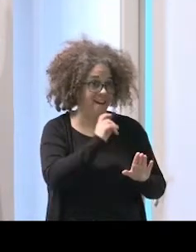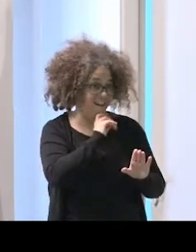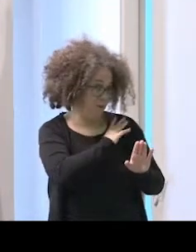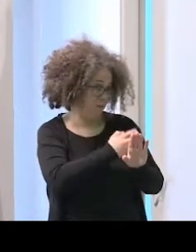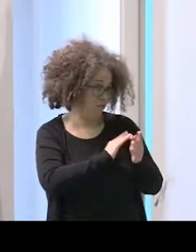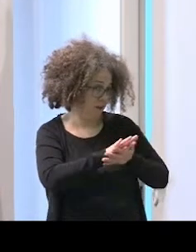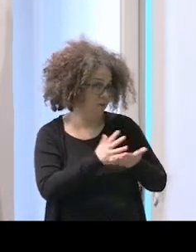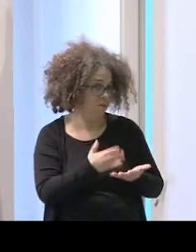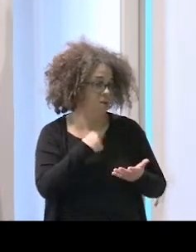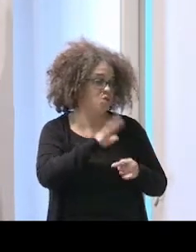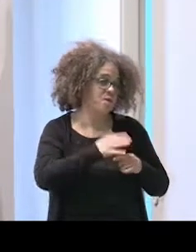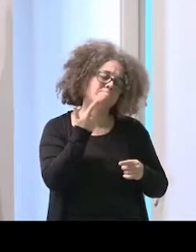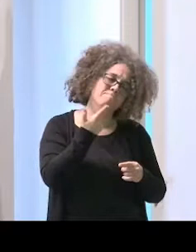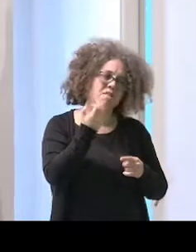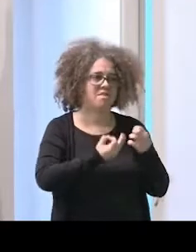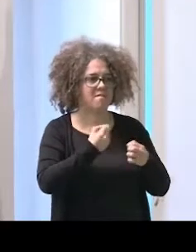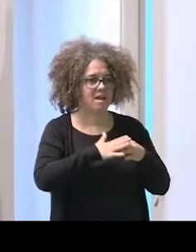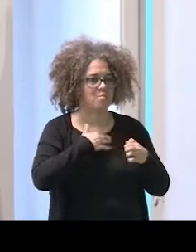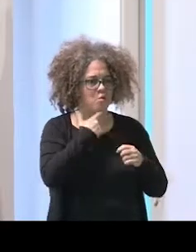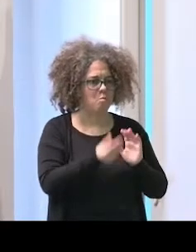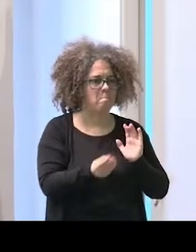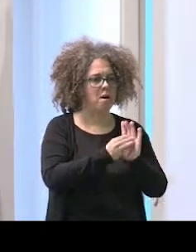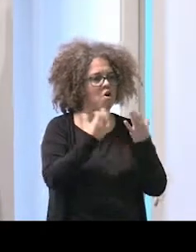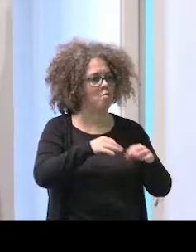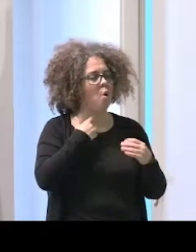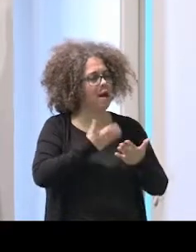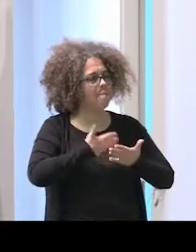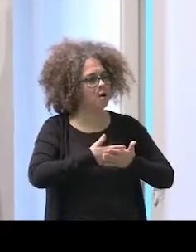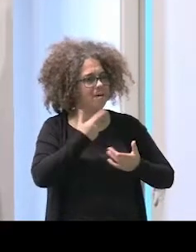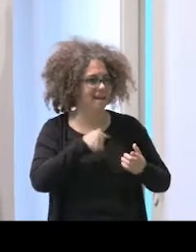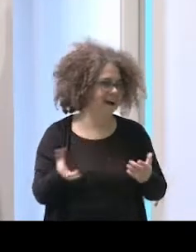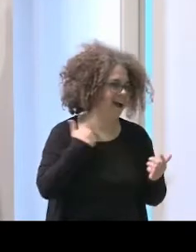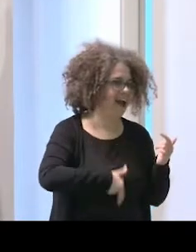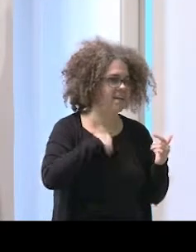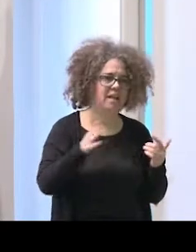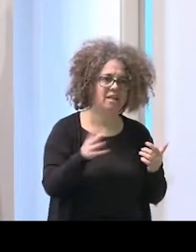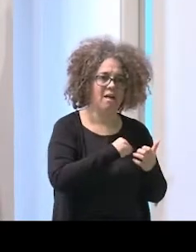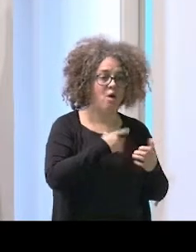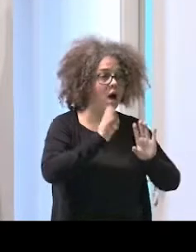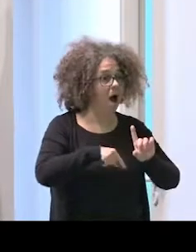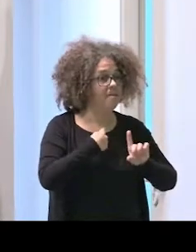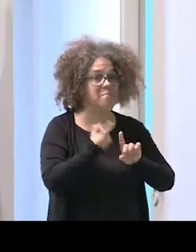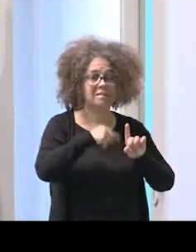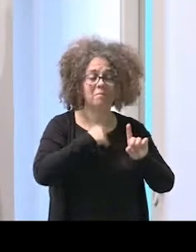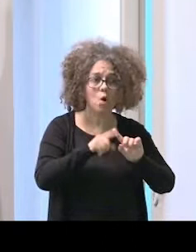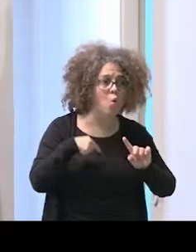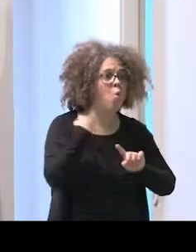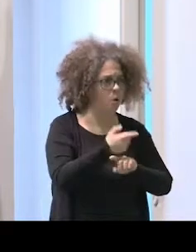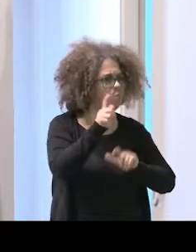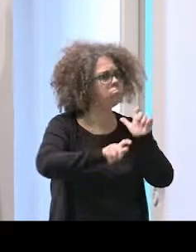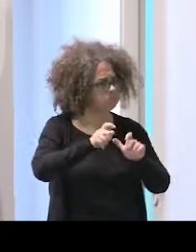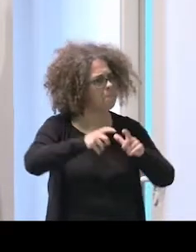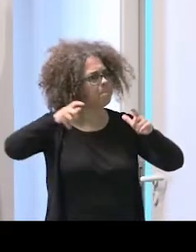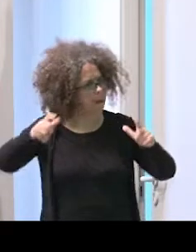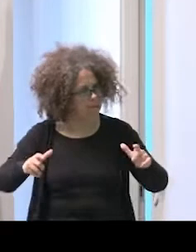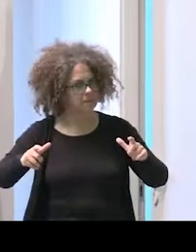Así que deberíamos sopesarlo fríamente. Además, está justificado porque tiene una elevada prevalencia en la población la enfermedad,